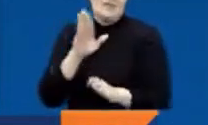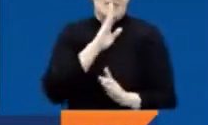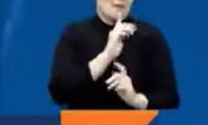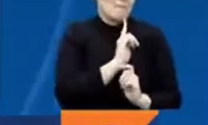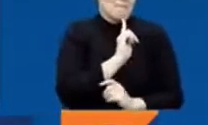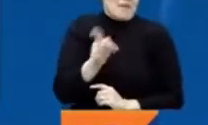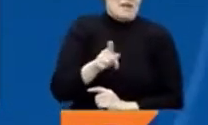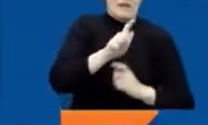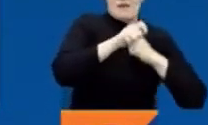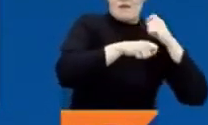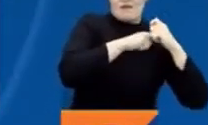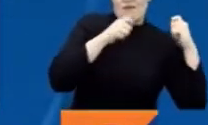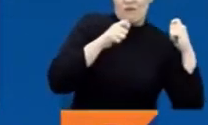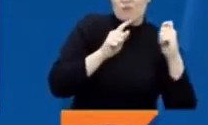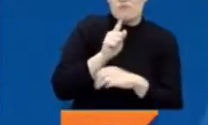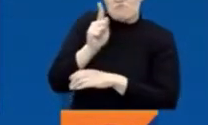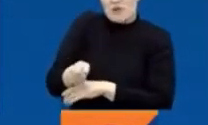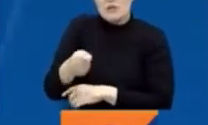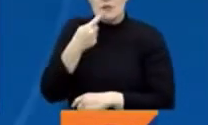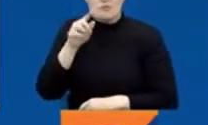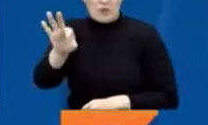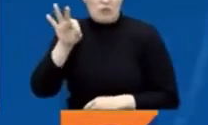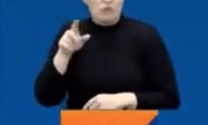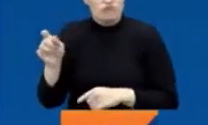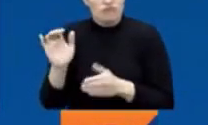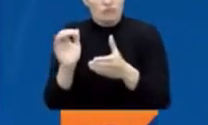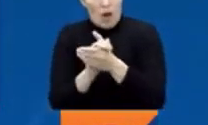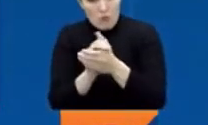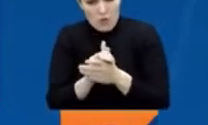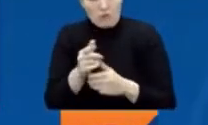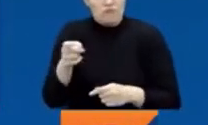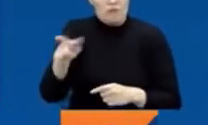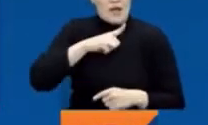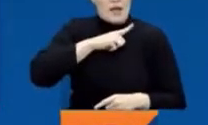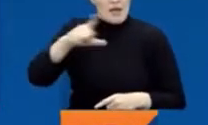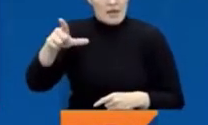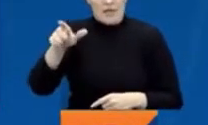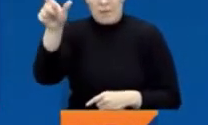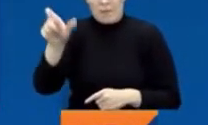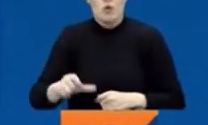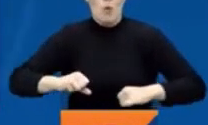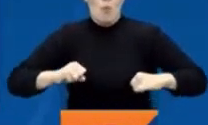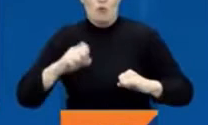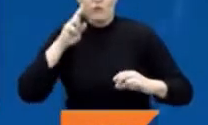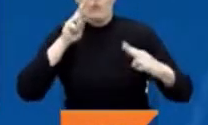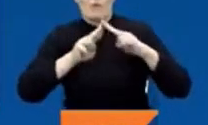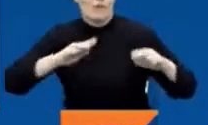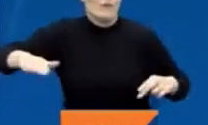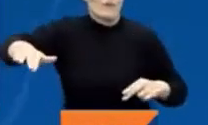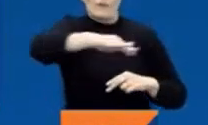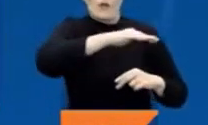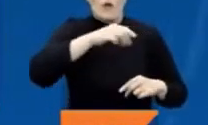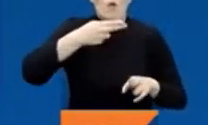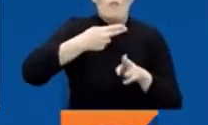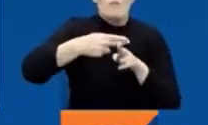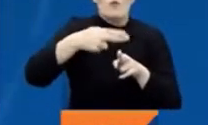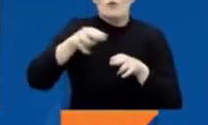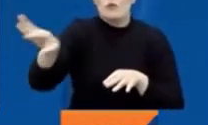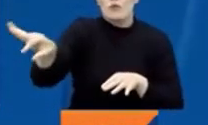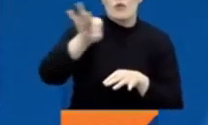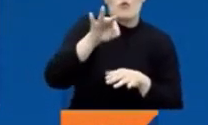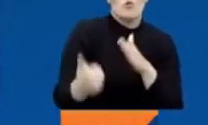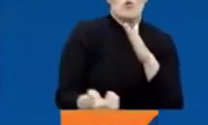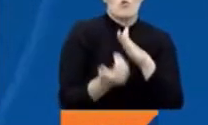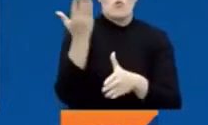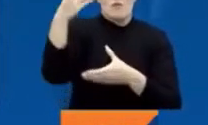gobierno y administración pública. Es un gran amigo, líder y bogotanólogo. En adelante será jefe de gabinete de Bogotá.